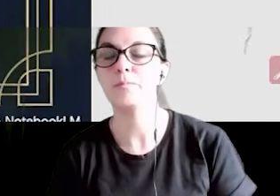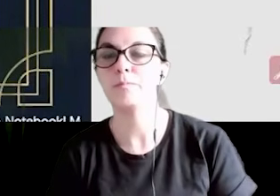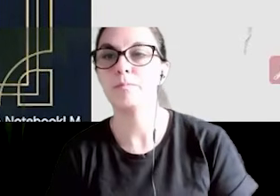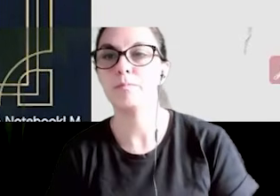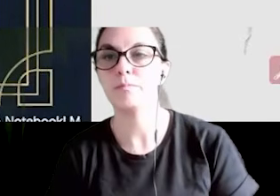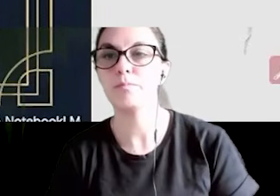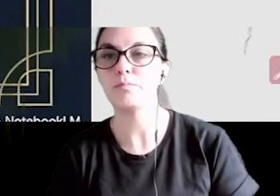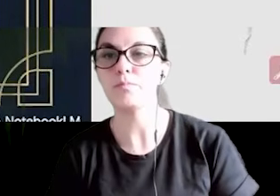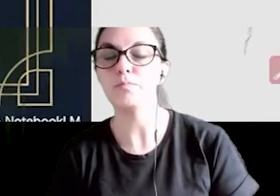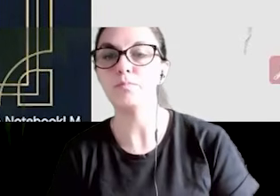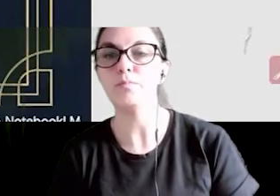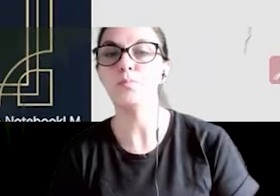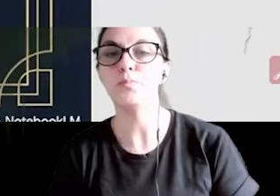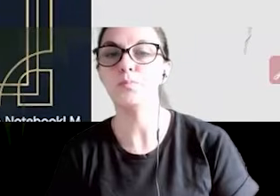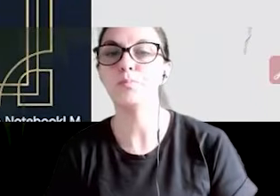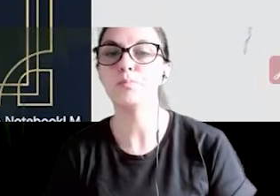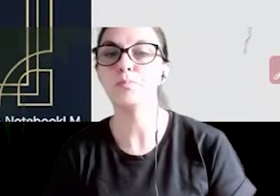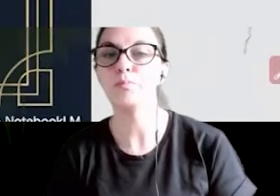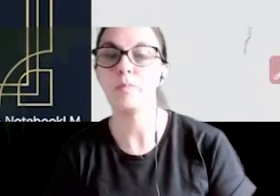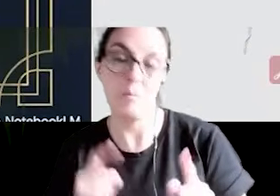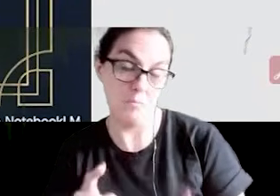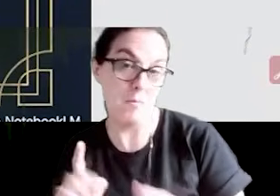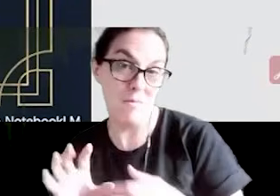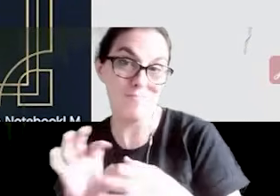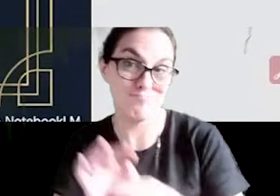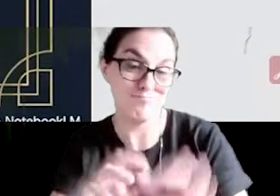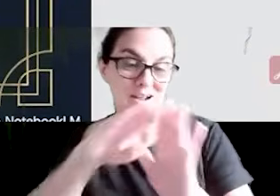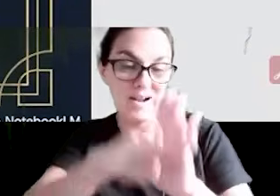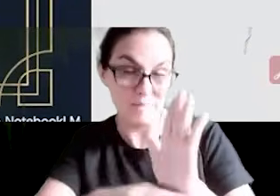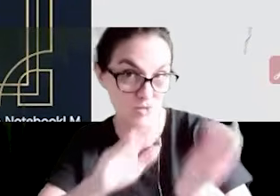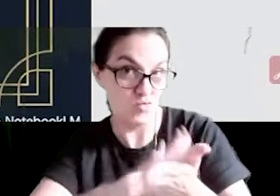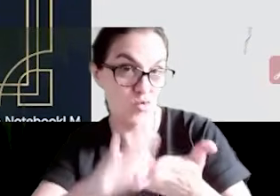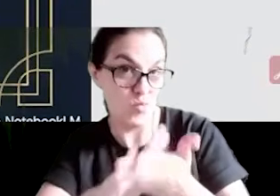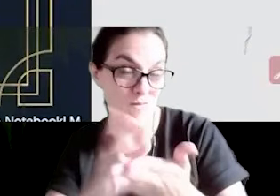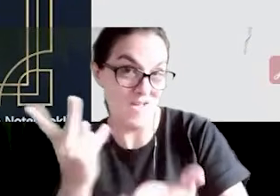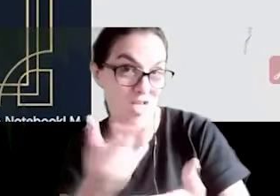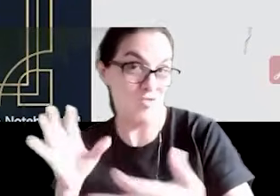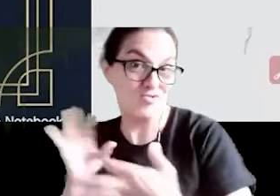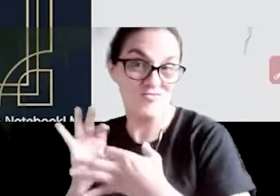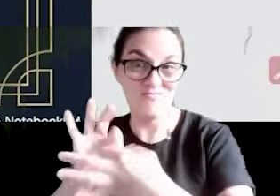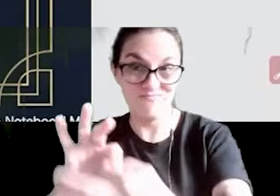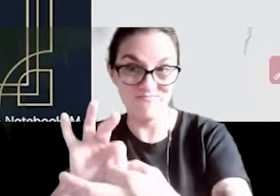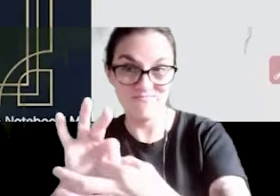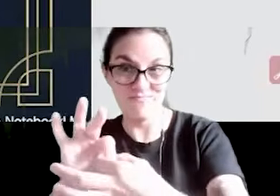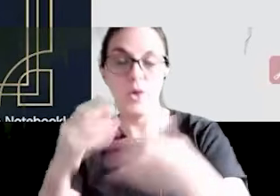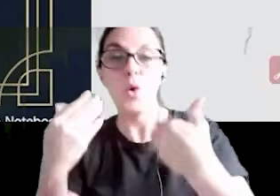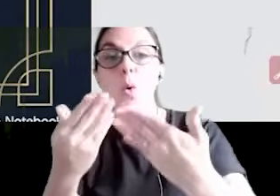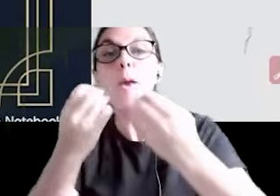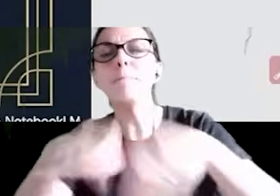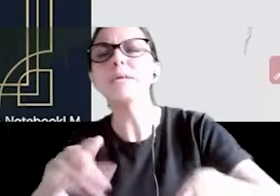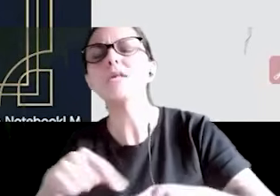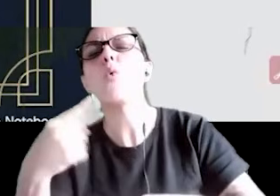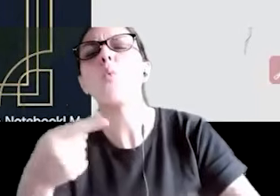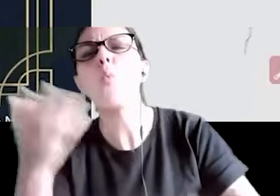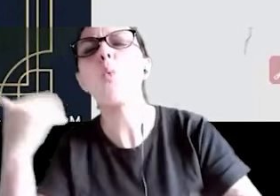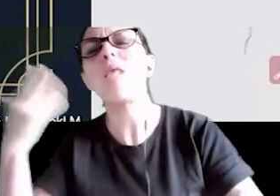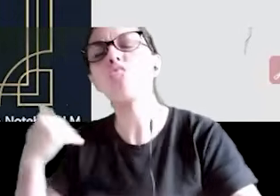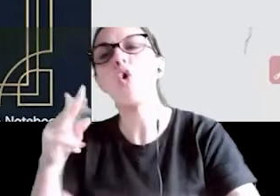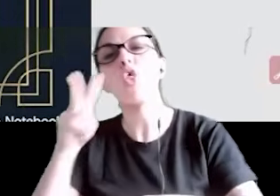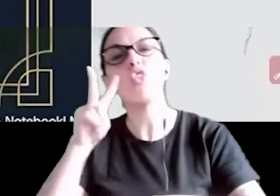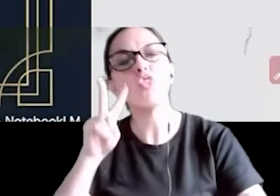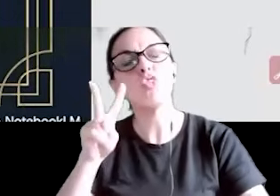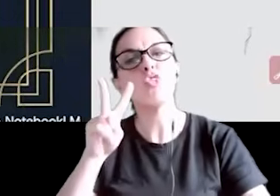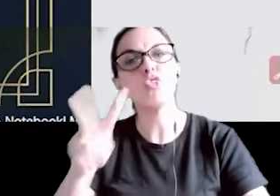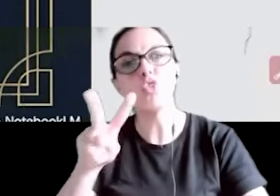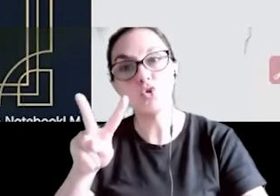régimen con la actual reglamentación, y ya podría hacerlo desde el 2 de enero del 2026, no desde el 2 de enero